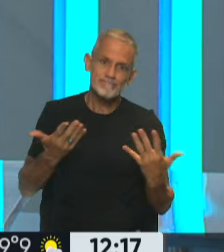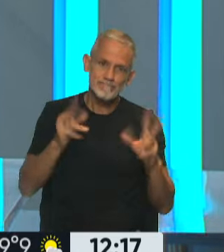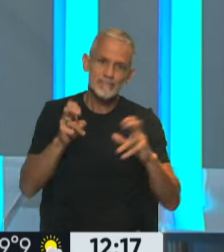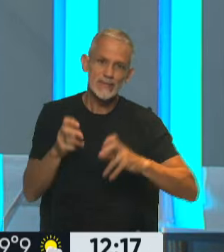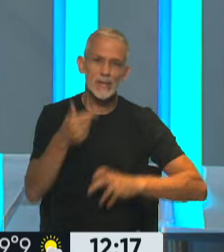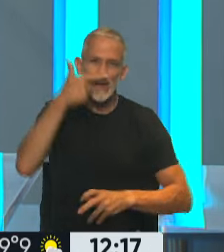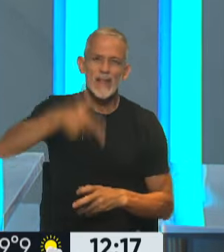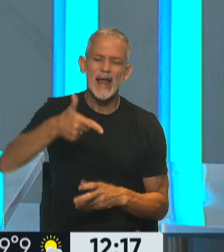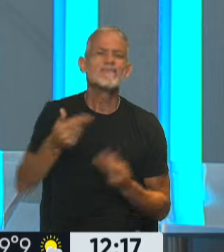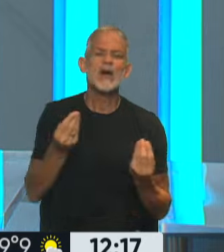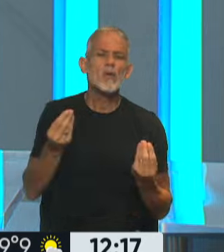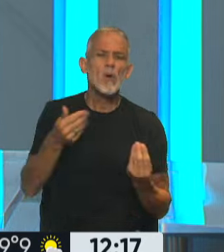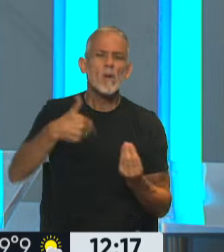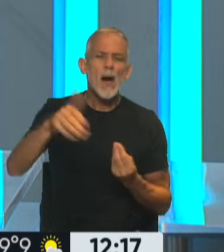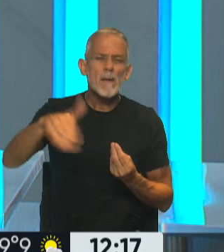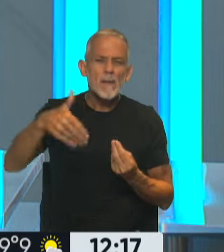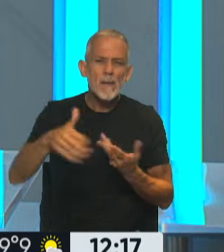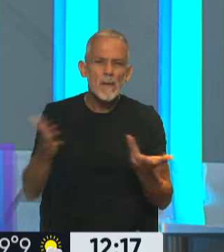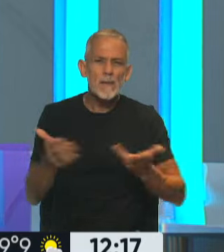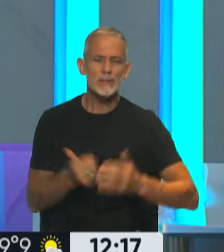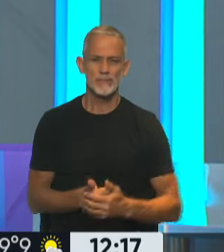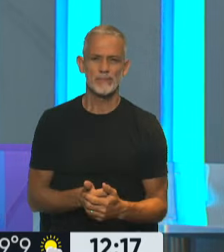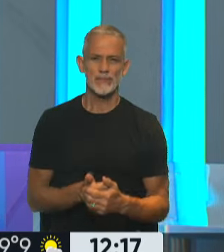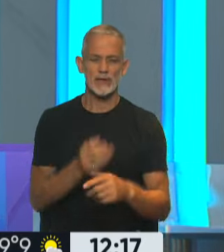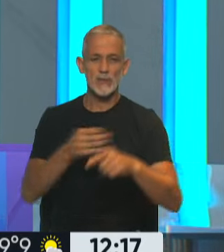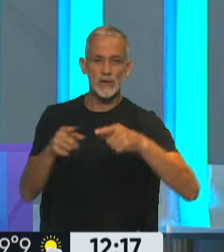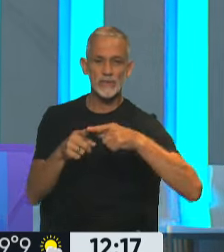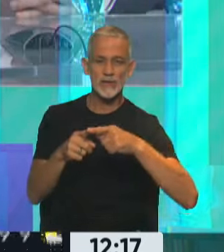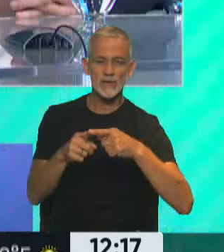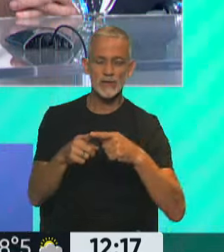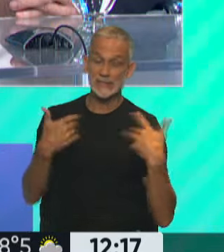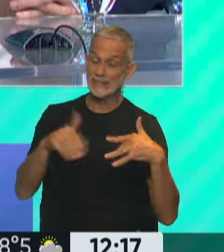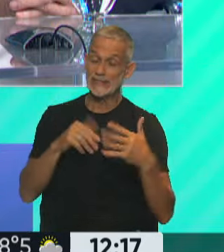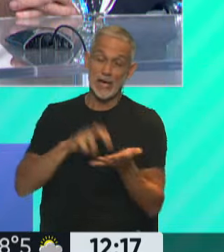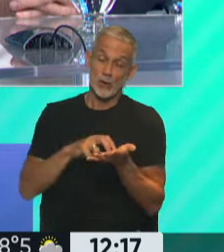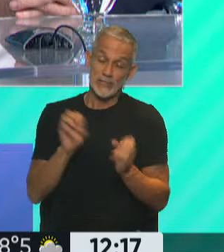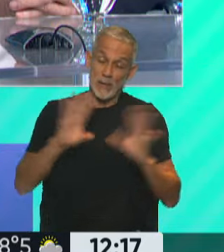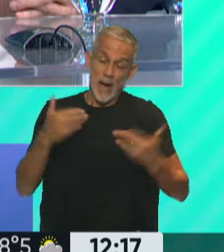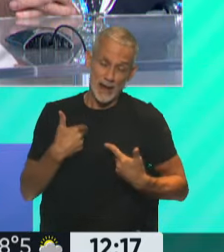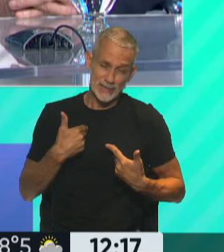¿Cuál es el panorama que vamos encontrando? Me hacen dar noticias malas ustedes.